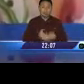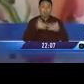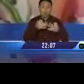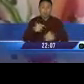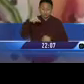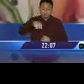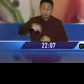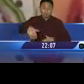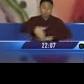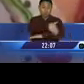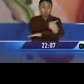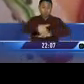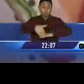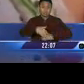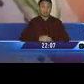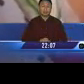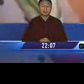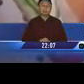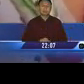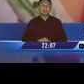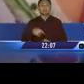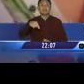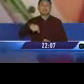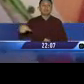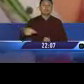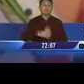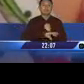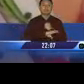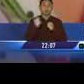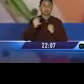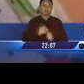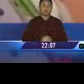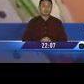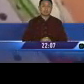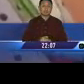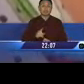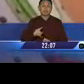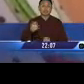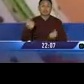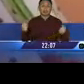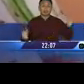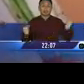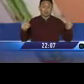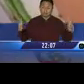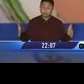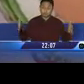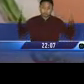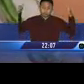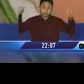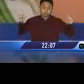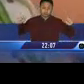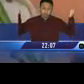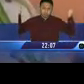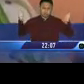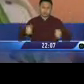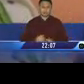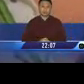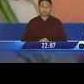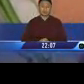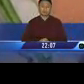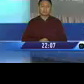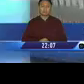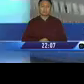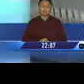por aquí, por esta calle del Mile, me asaltaron, me rompieron las ventanas de mi carro, del piloto y